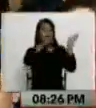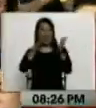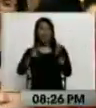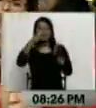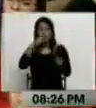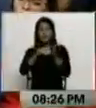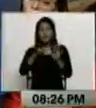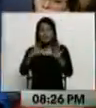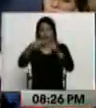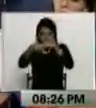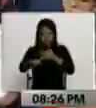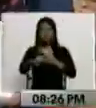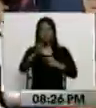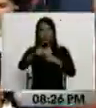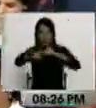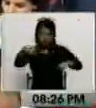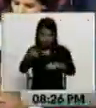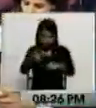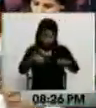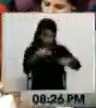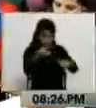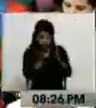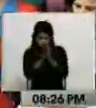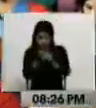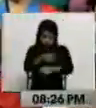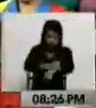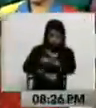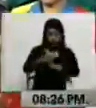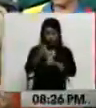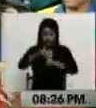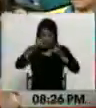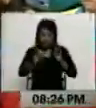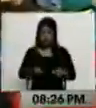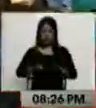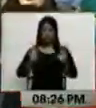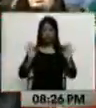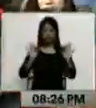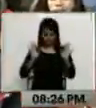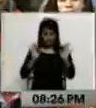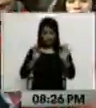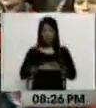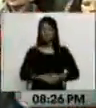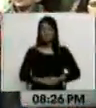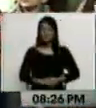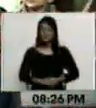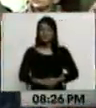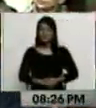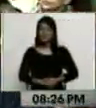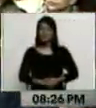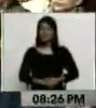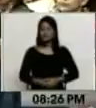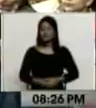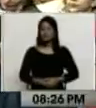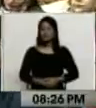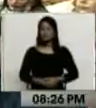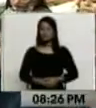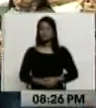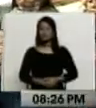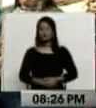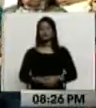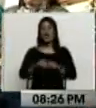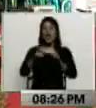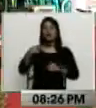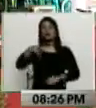deat por eso hoy queremos poner como